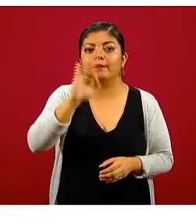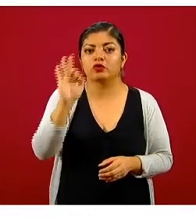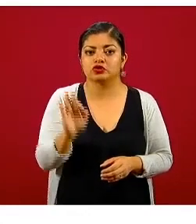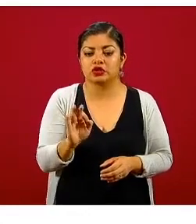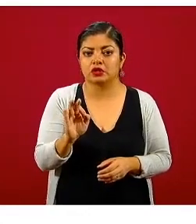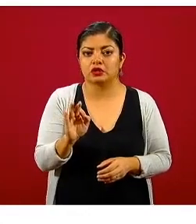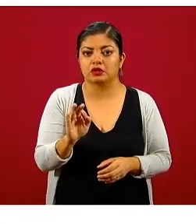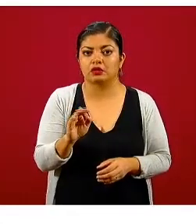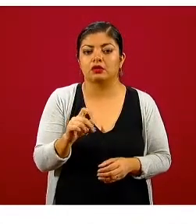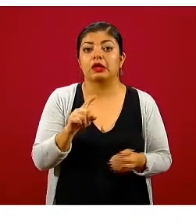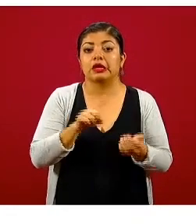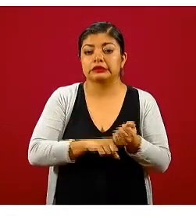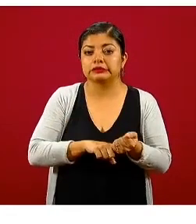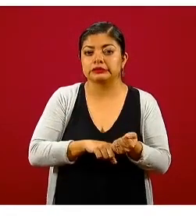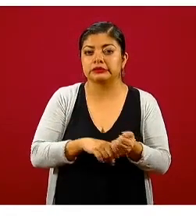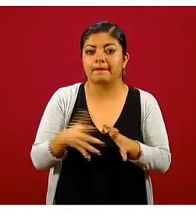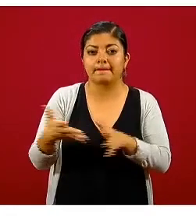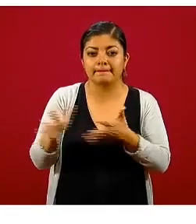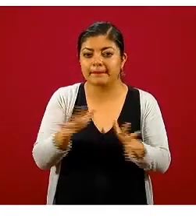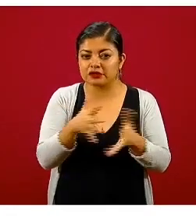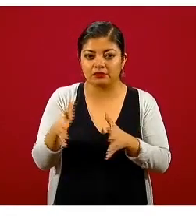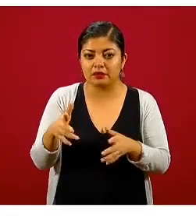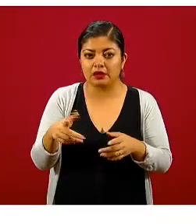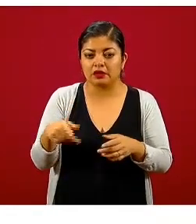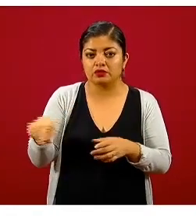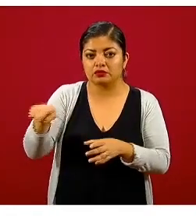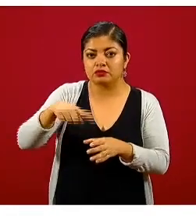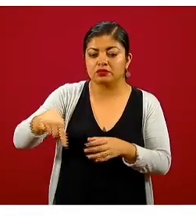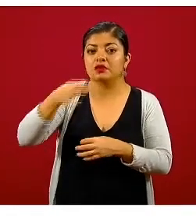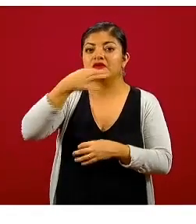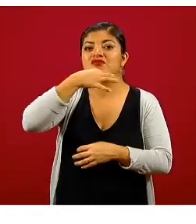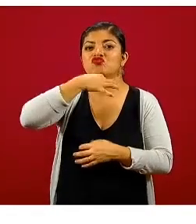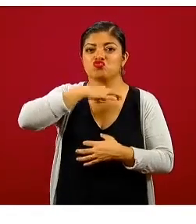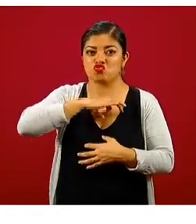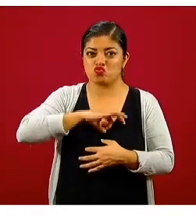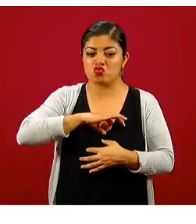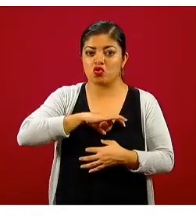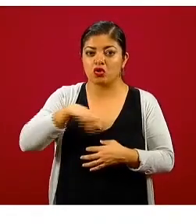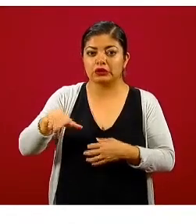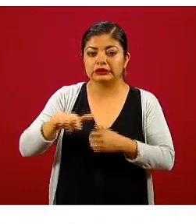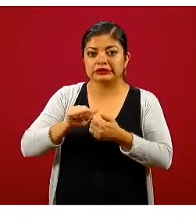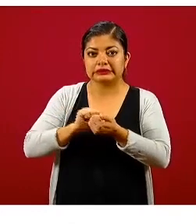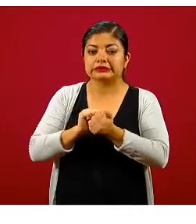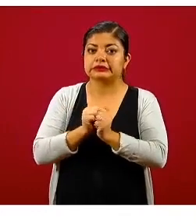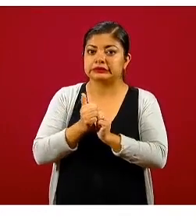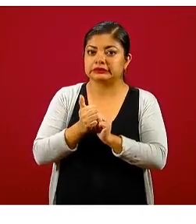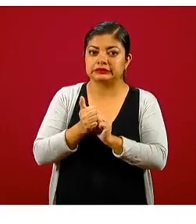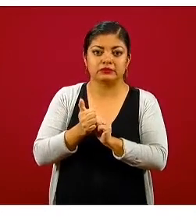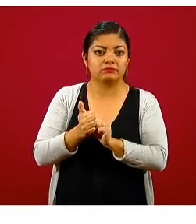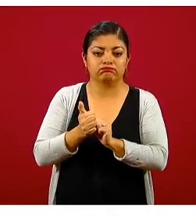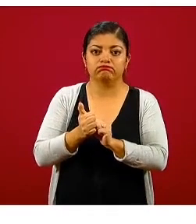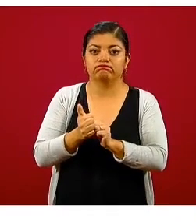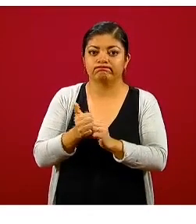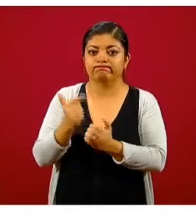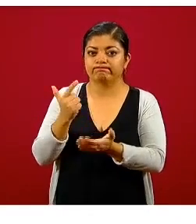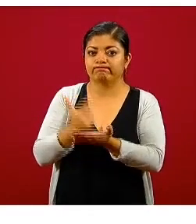1.8%, hasta una letalidad que se da en los pacientes intubados, que llega o es mayor, que llega a